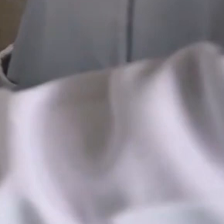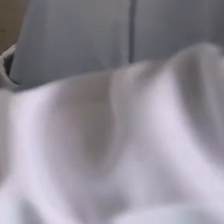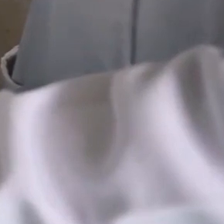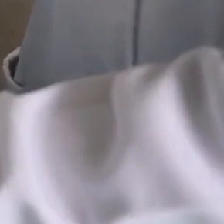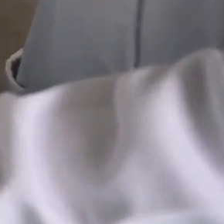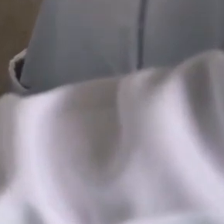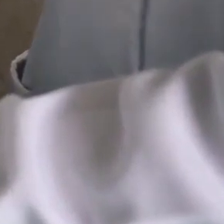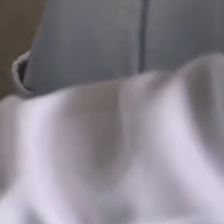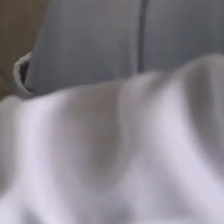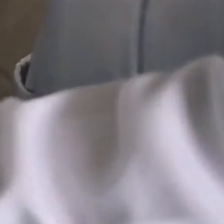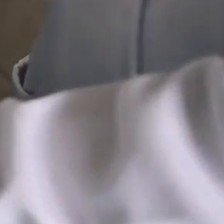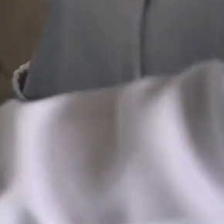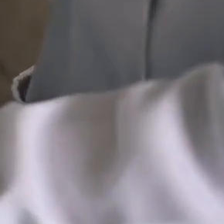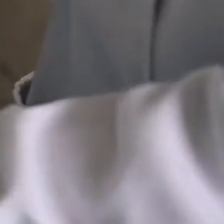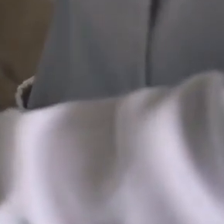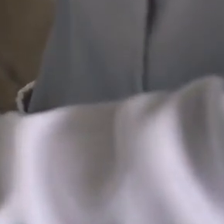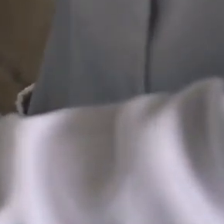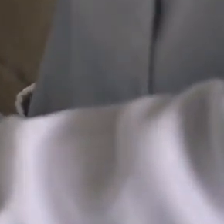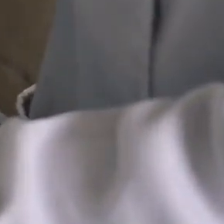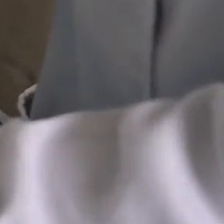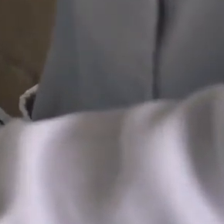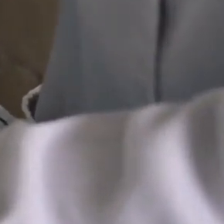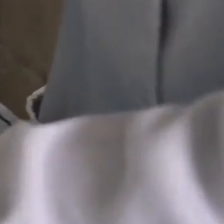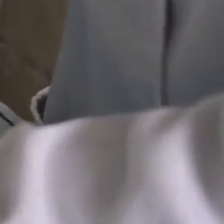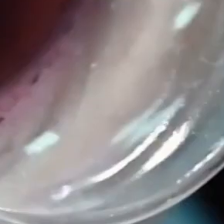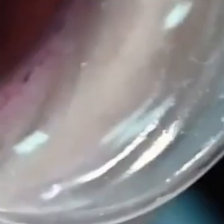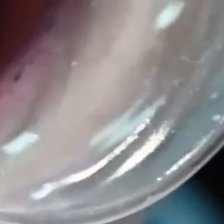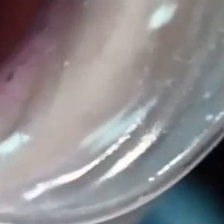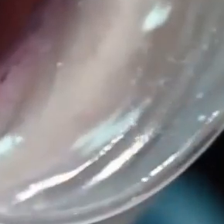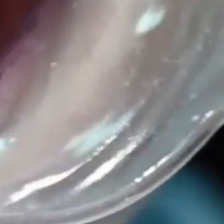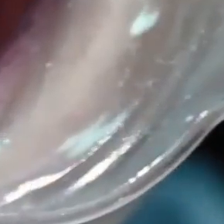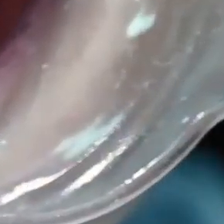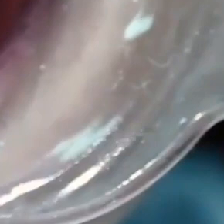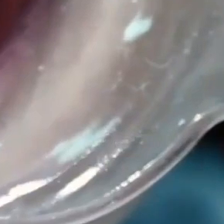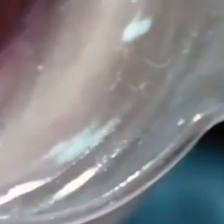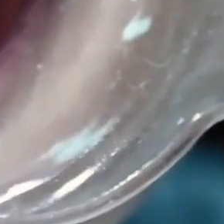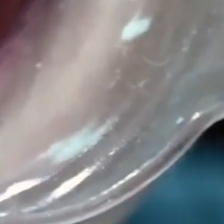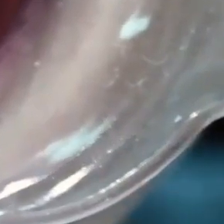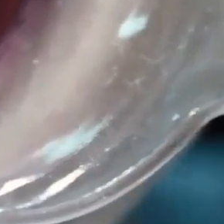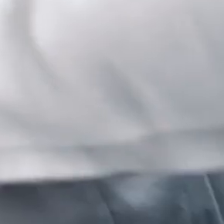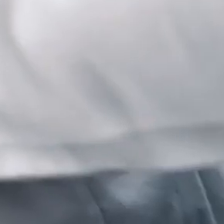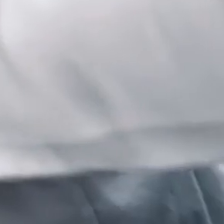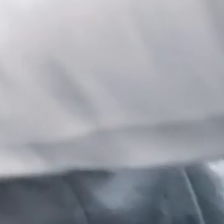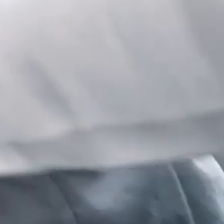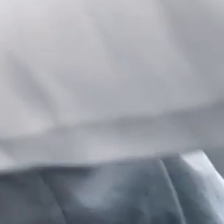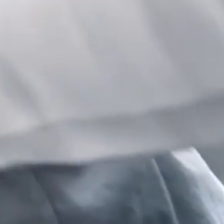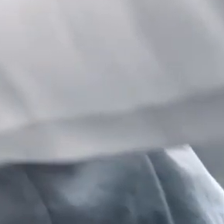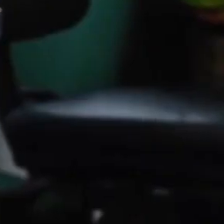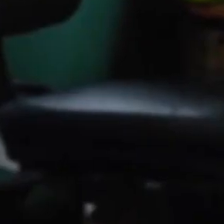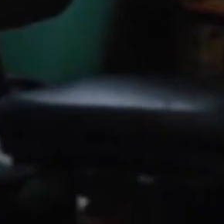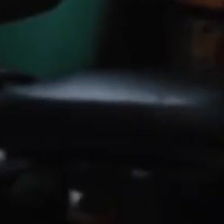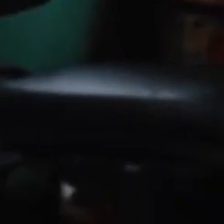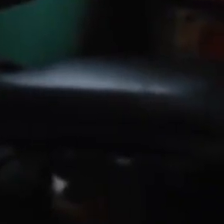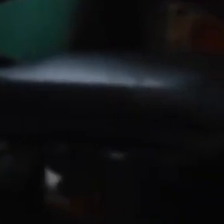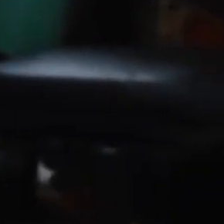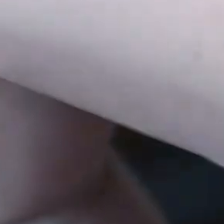Un estudio publicado en la revista Odontoestomatología de la Facultad de Odontología de la Universidad de la República afirma